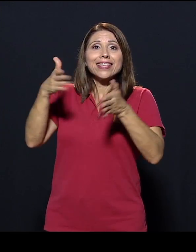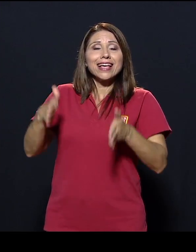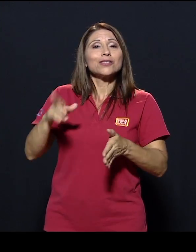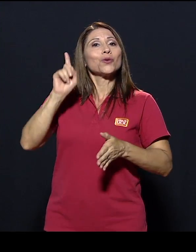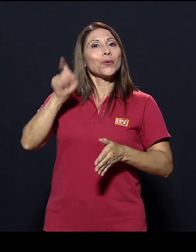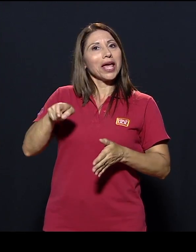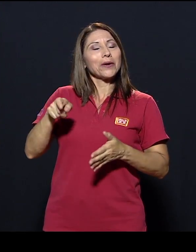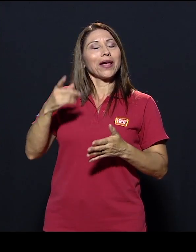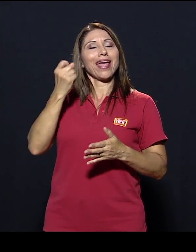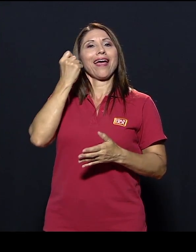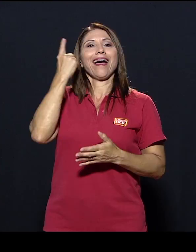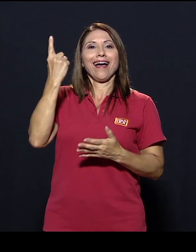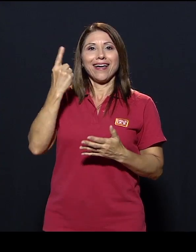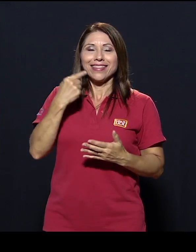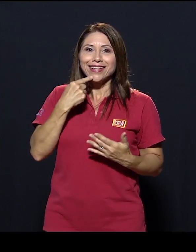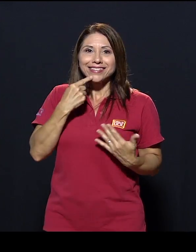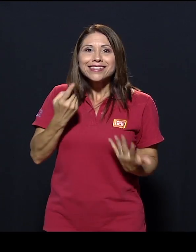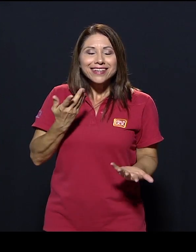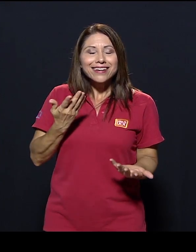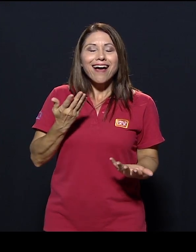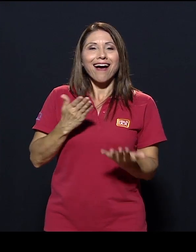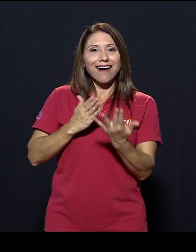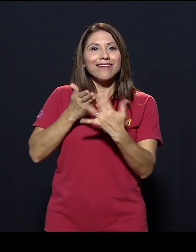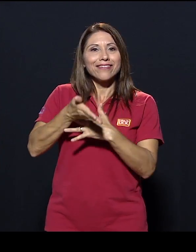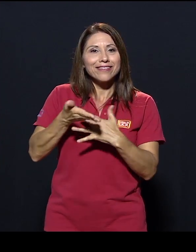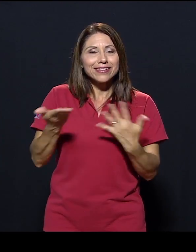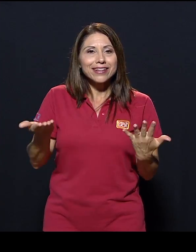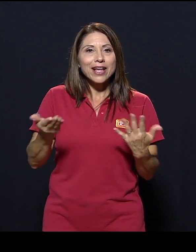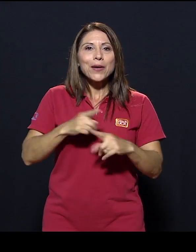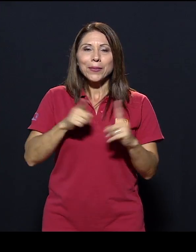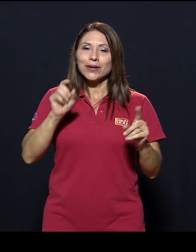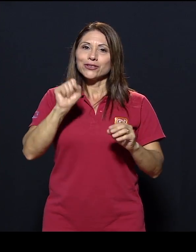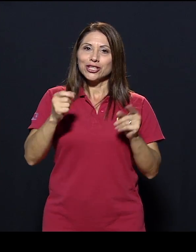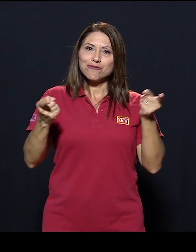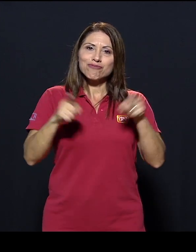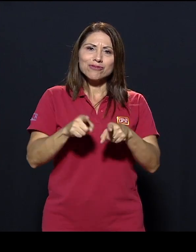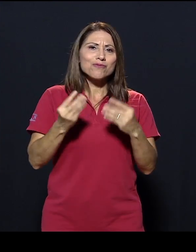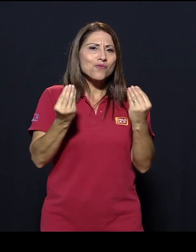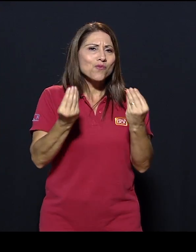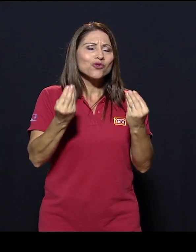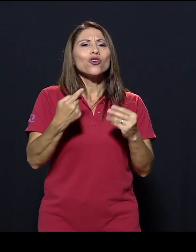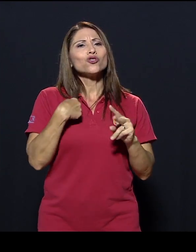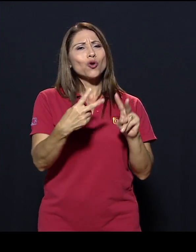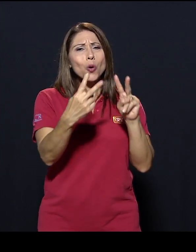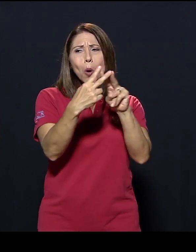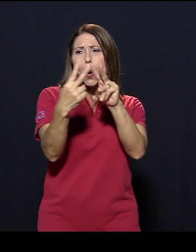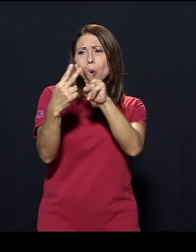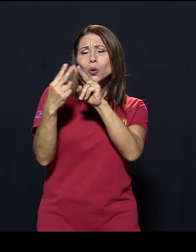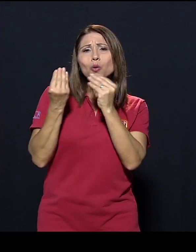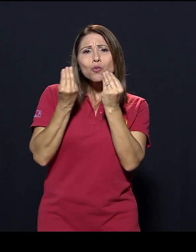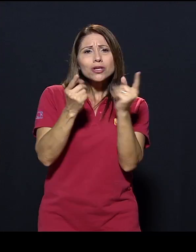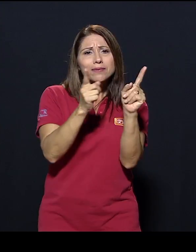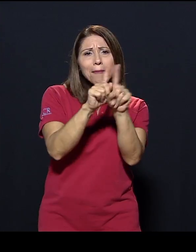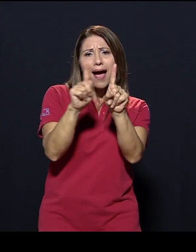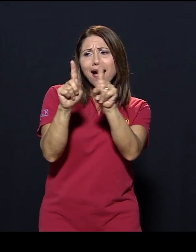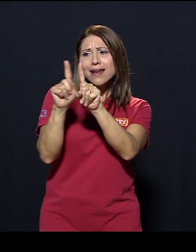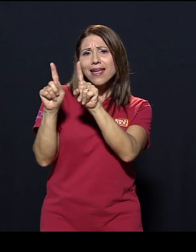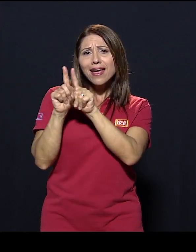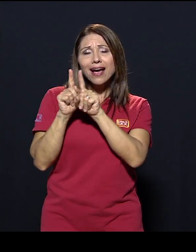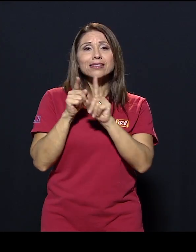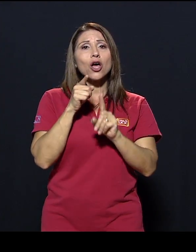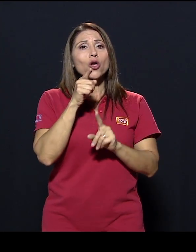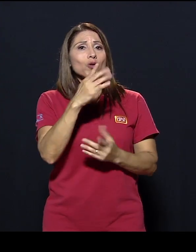donde, o sea, ellas tuvieron que ella ser accesibles, claro, y decir, ¿verdad? Pero sí se da muchísimo. O sea, yo conozco muchas